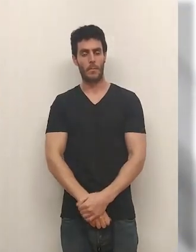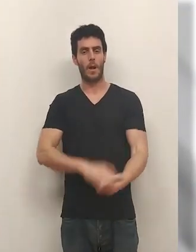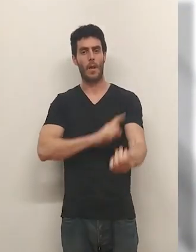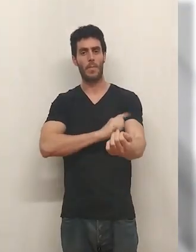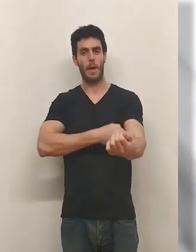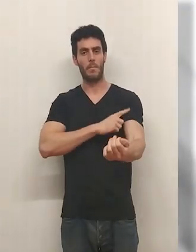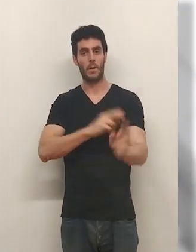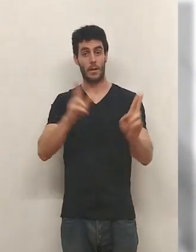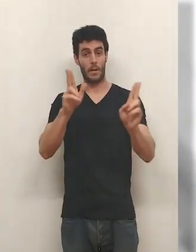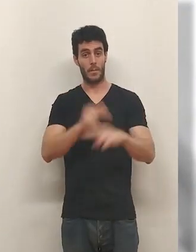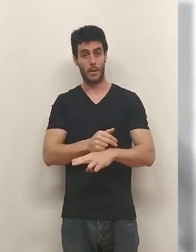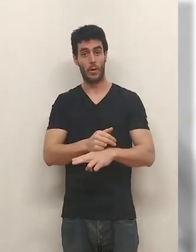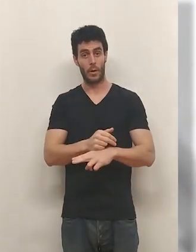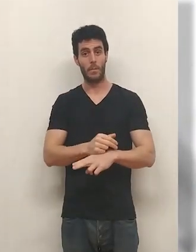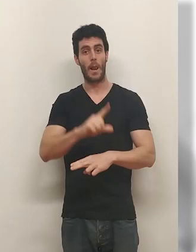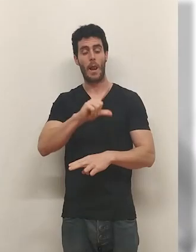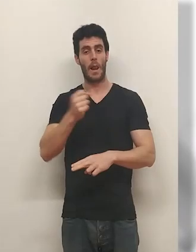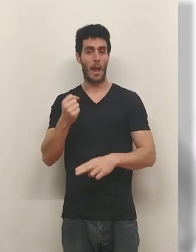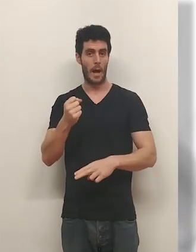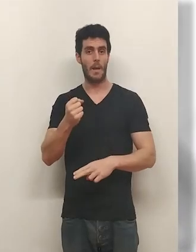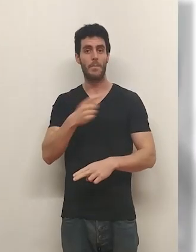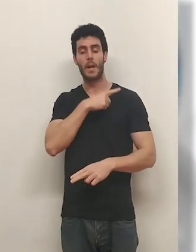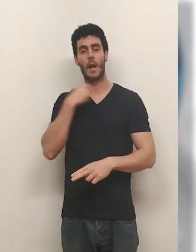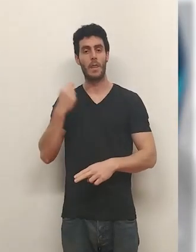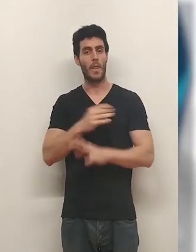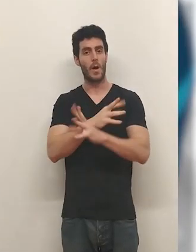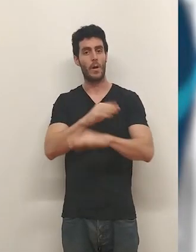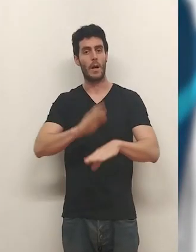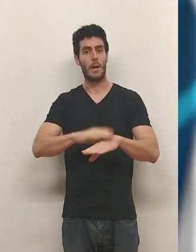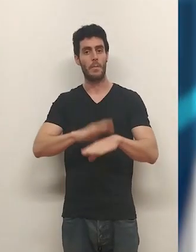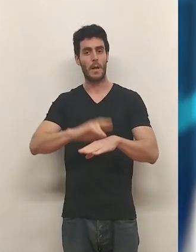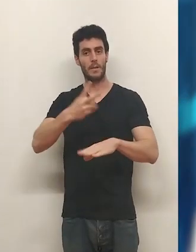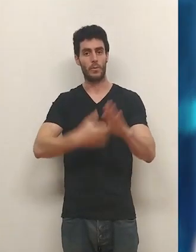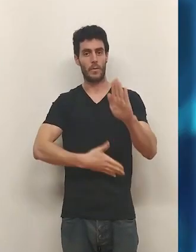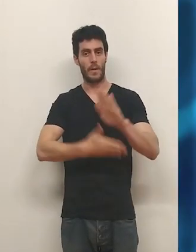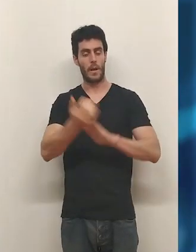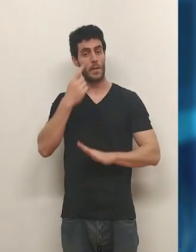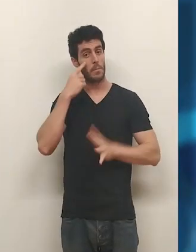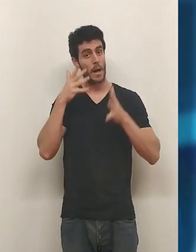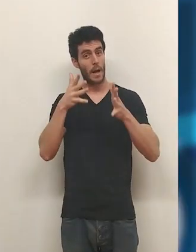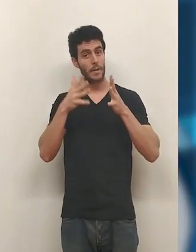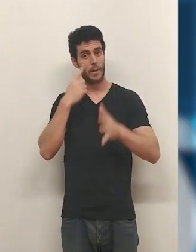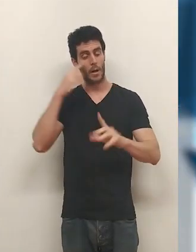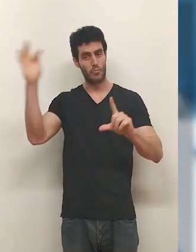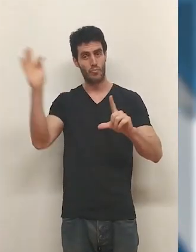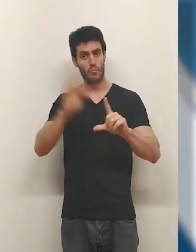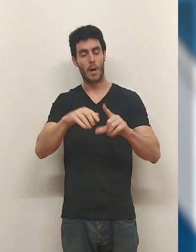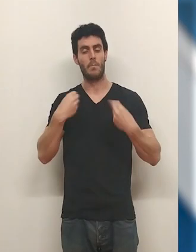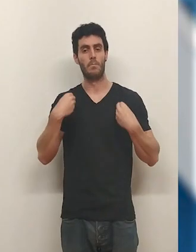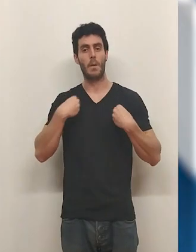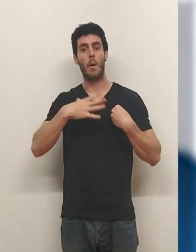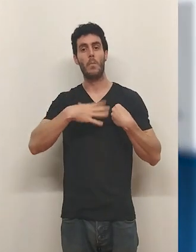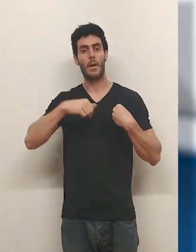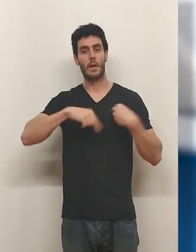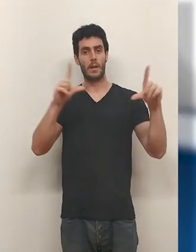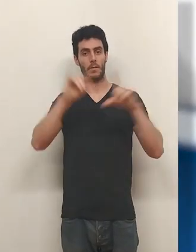En deportes, la eliminatoria que la calzada juega desde este fin de semana para ascender a segunda aceleración, atentos, la podrán ver en directo